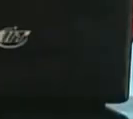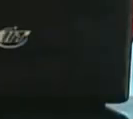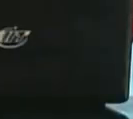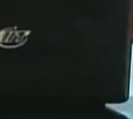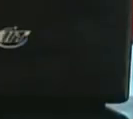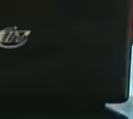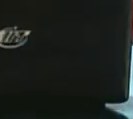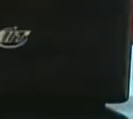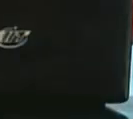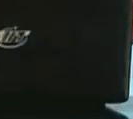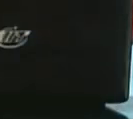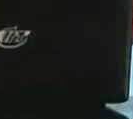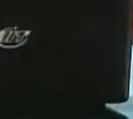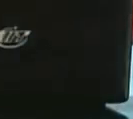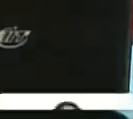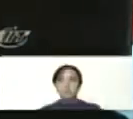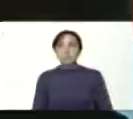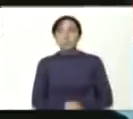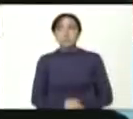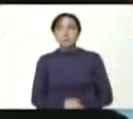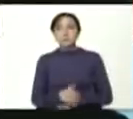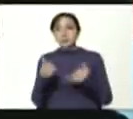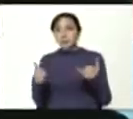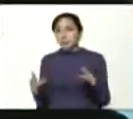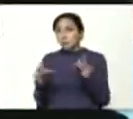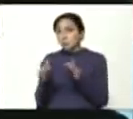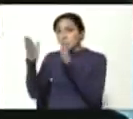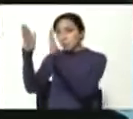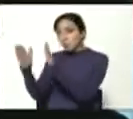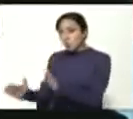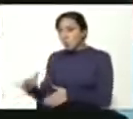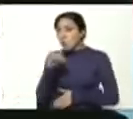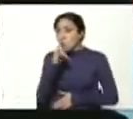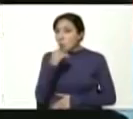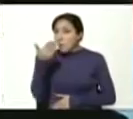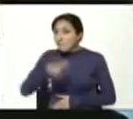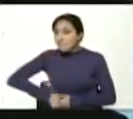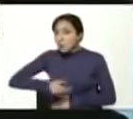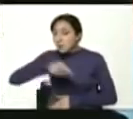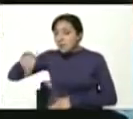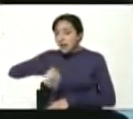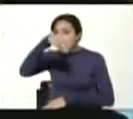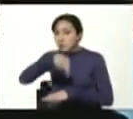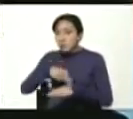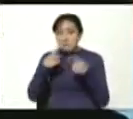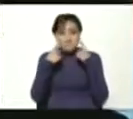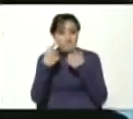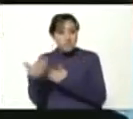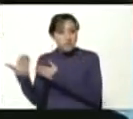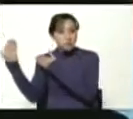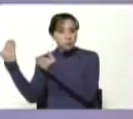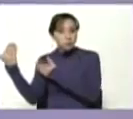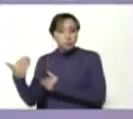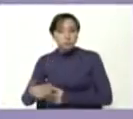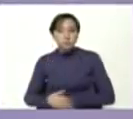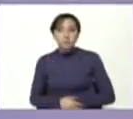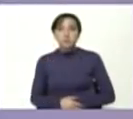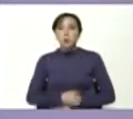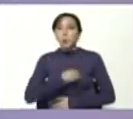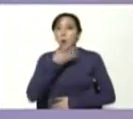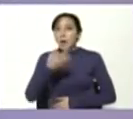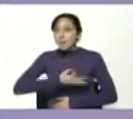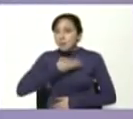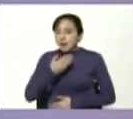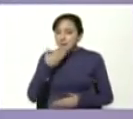Y a esta hora nos enlazamos con nuestra compañera Indira López con información de interés nacional. Adelante, Indira. Muy buenas